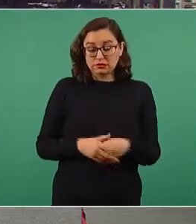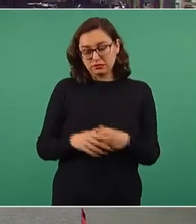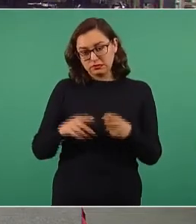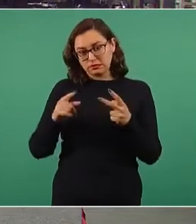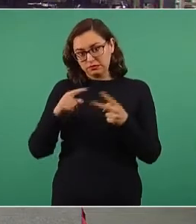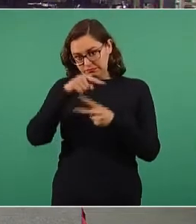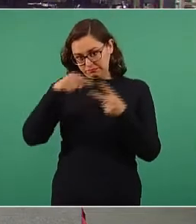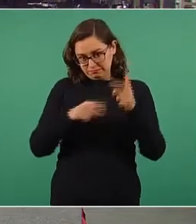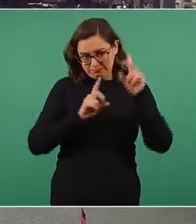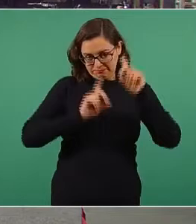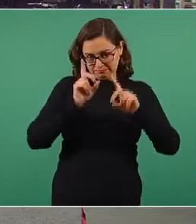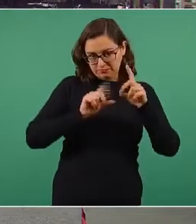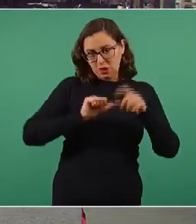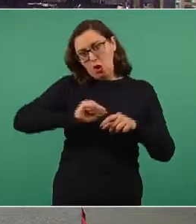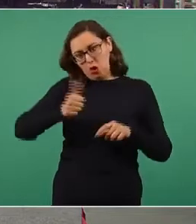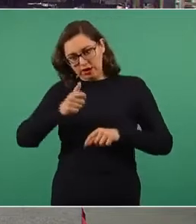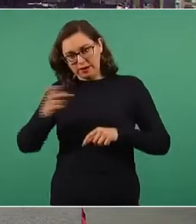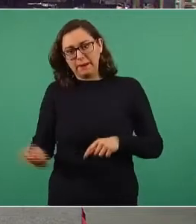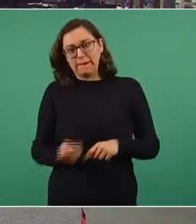pregunta.